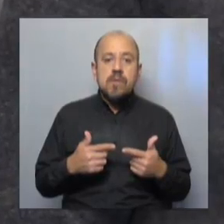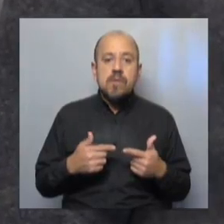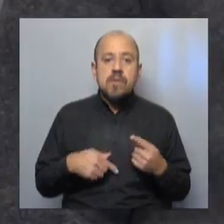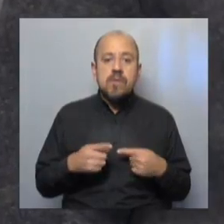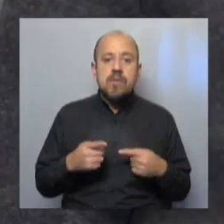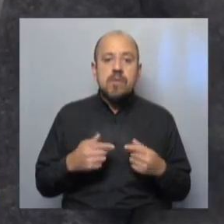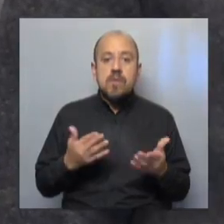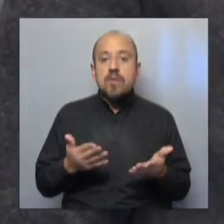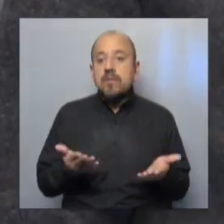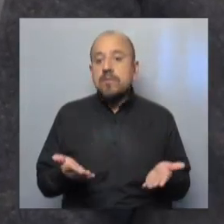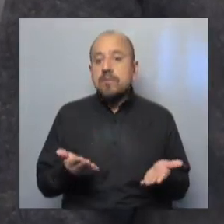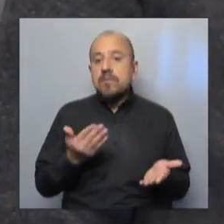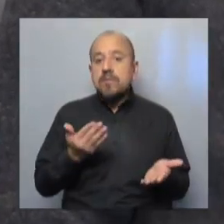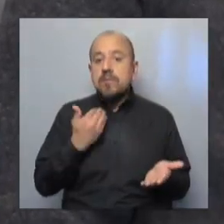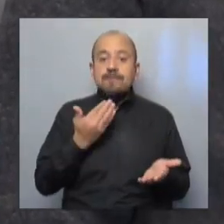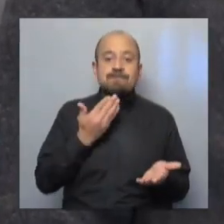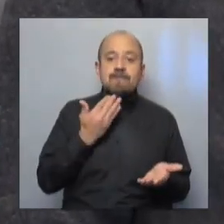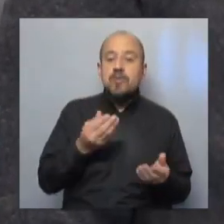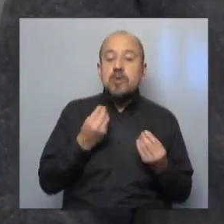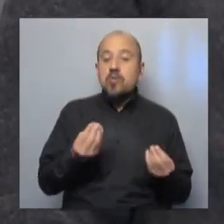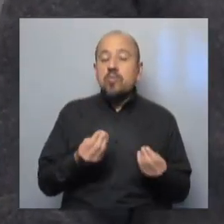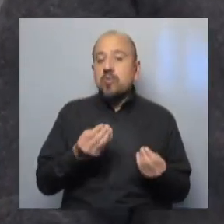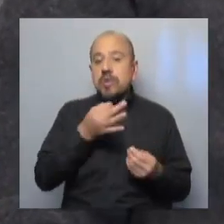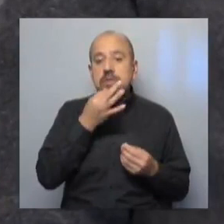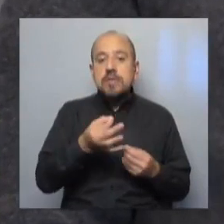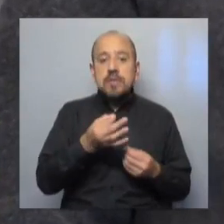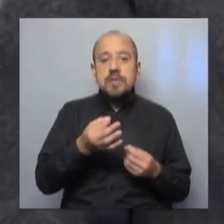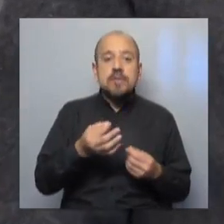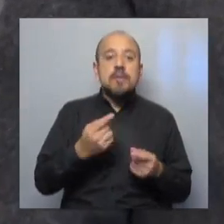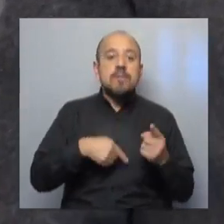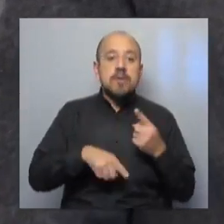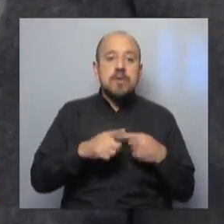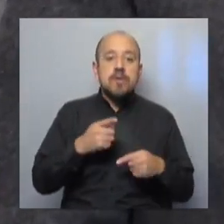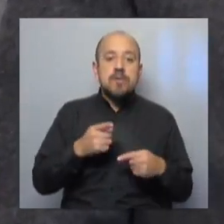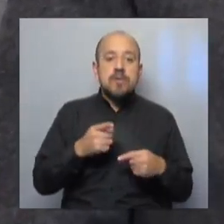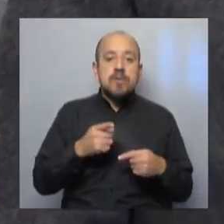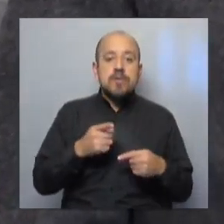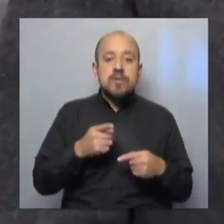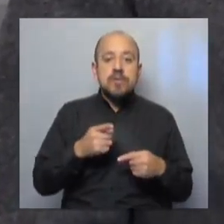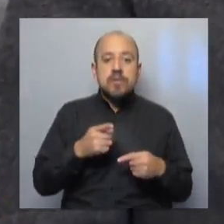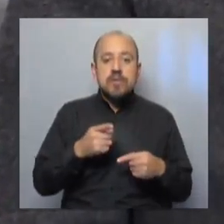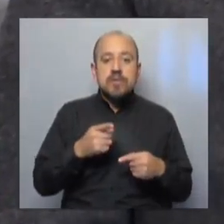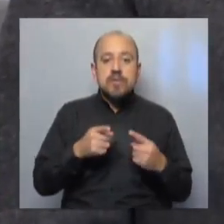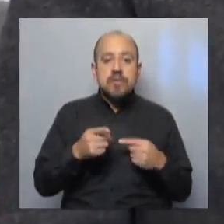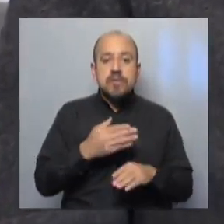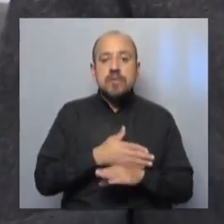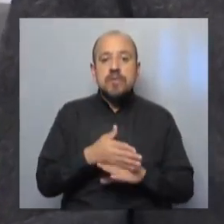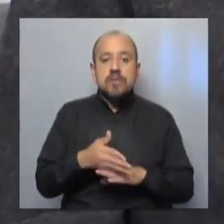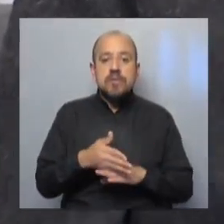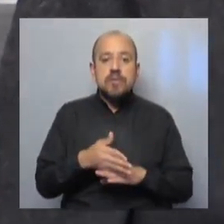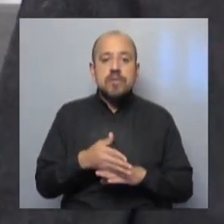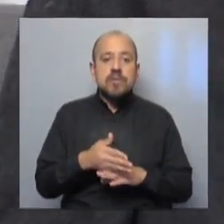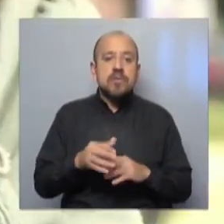no encuentro un adjetivo para poner pero nos enteramos así y después bueno